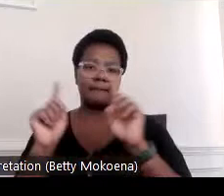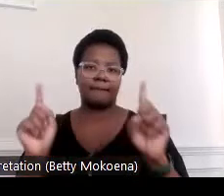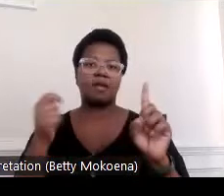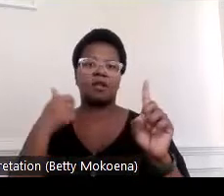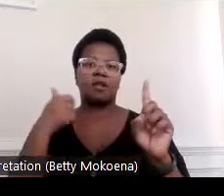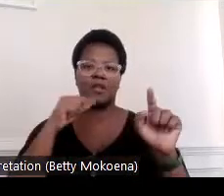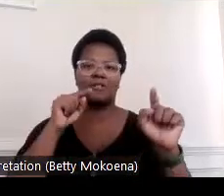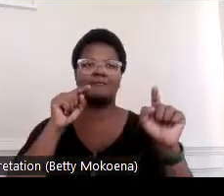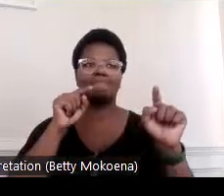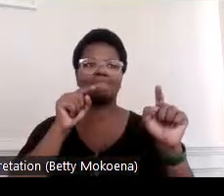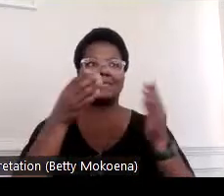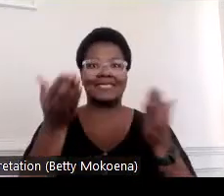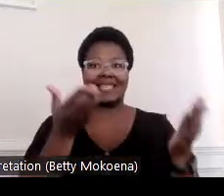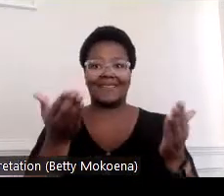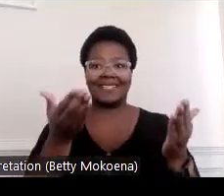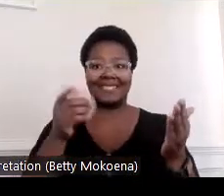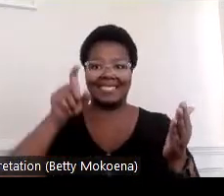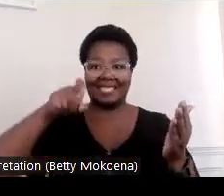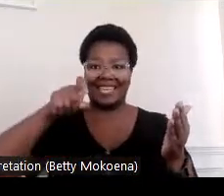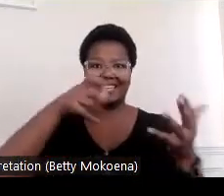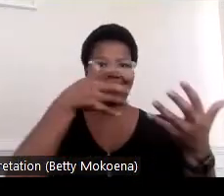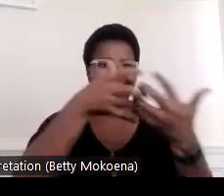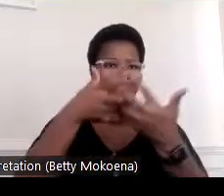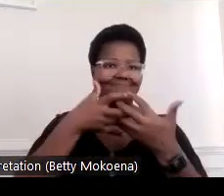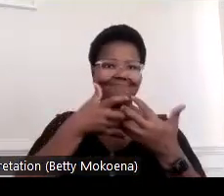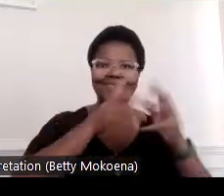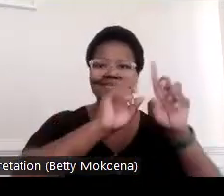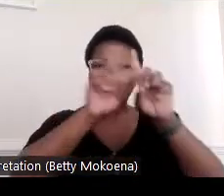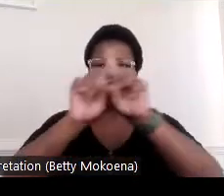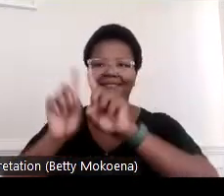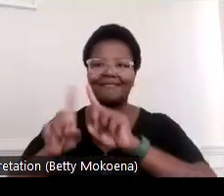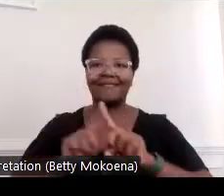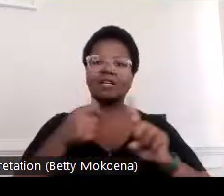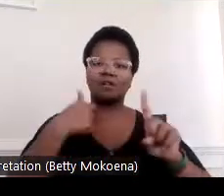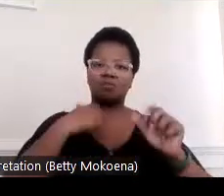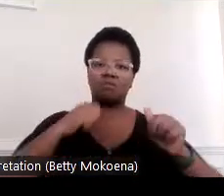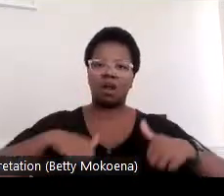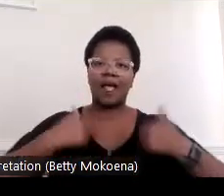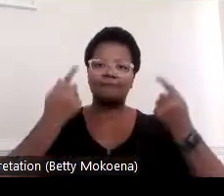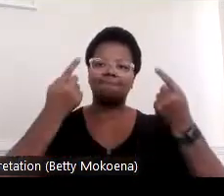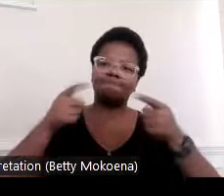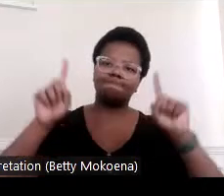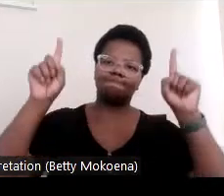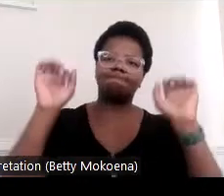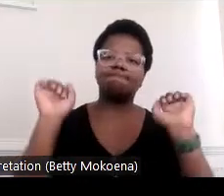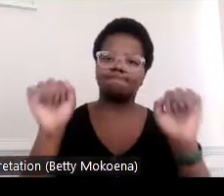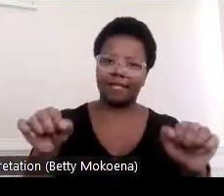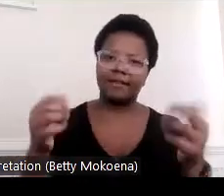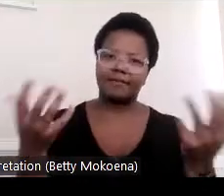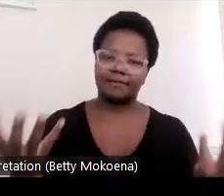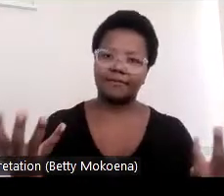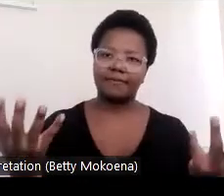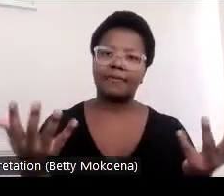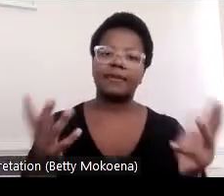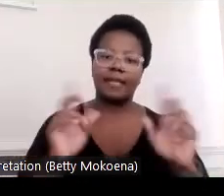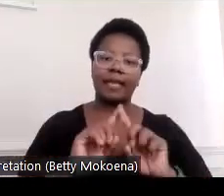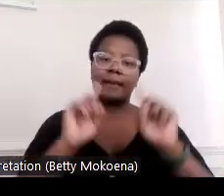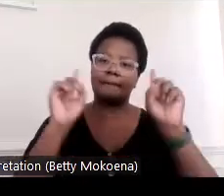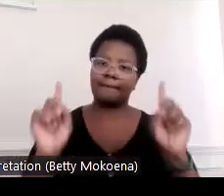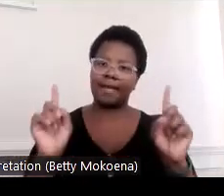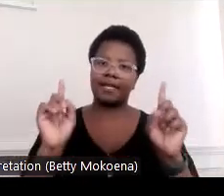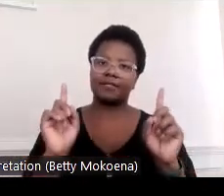instalación enfermería verdad todos tenemos diferentes servicios la cual necesitamos y usamos para tener éxito pero sea cual